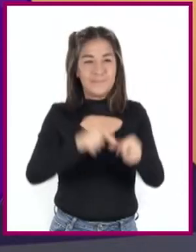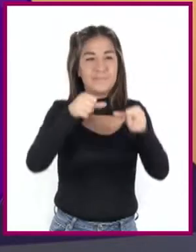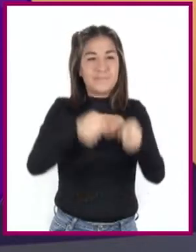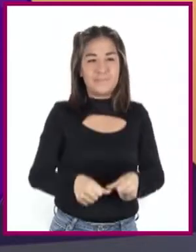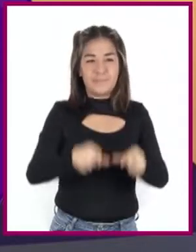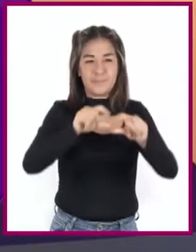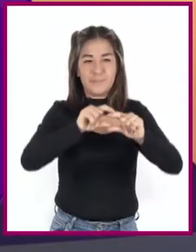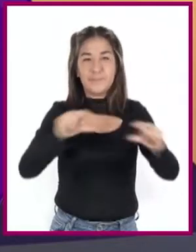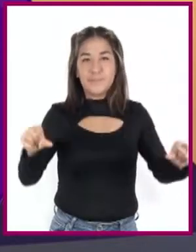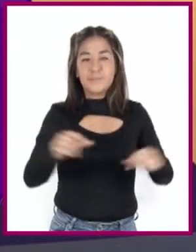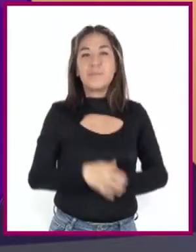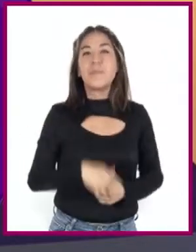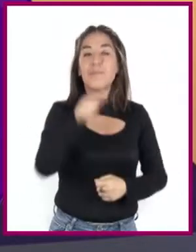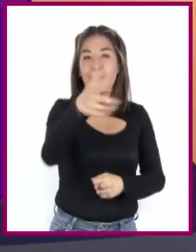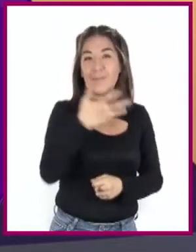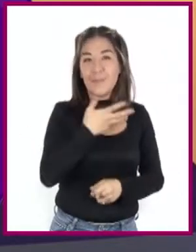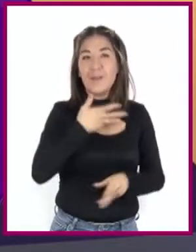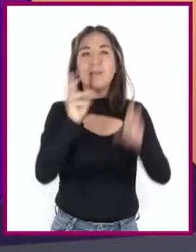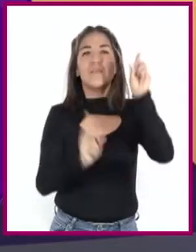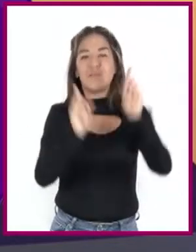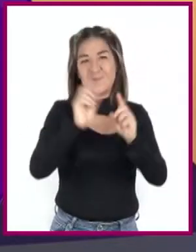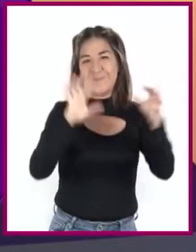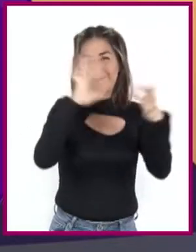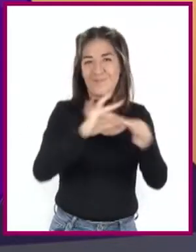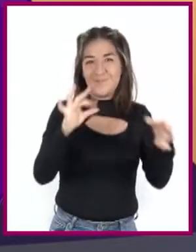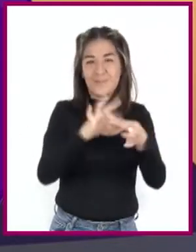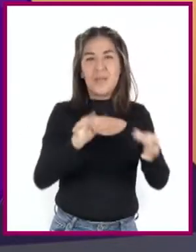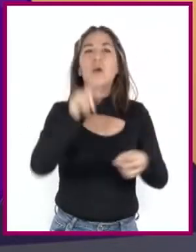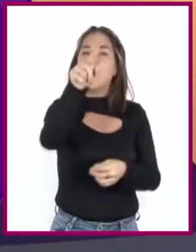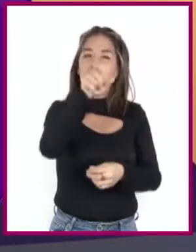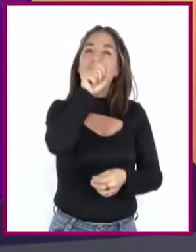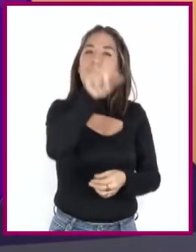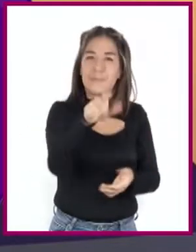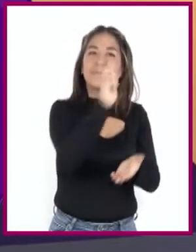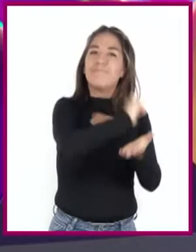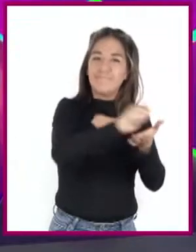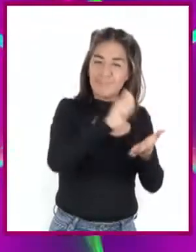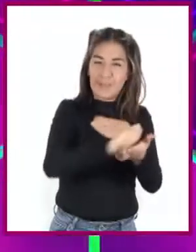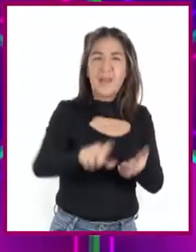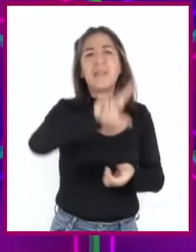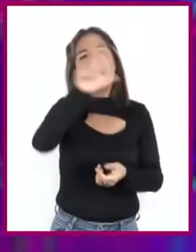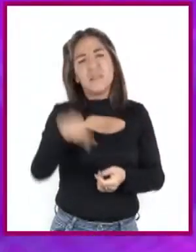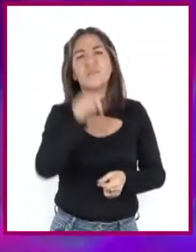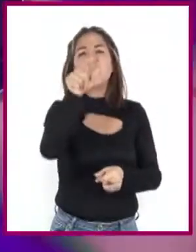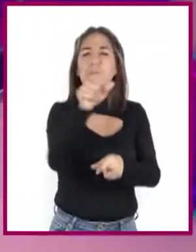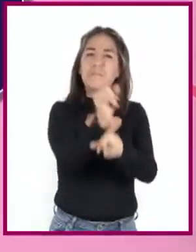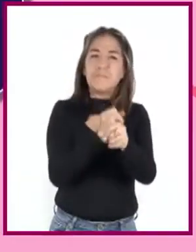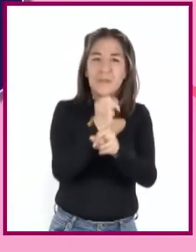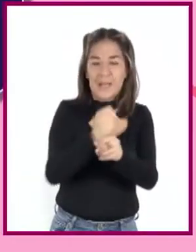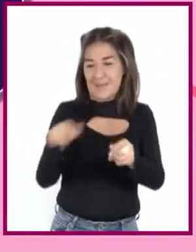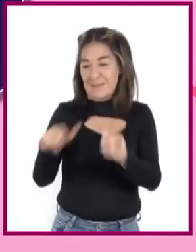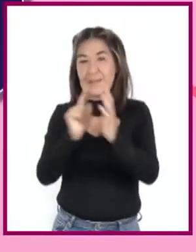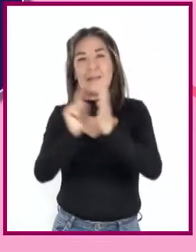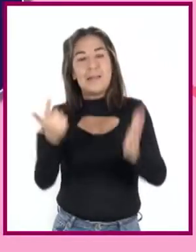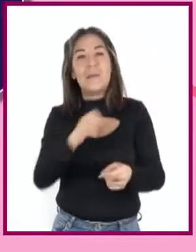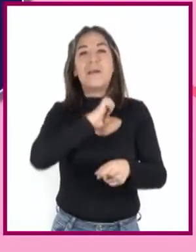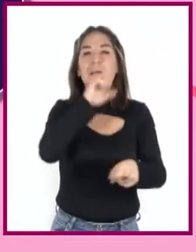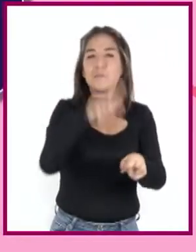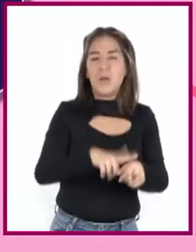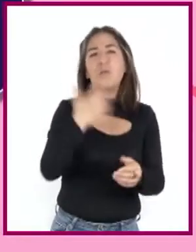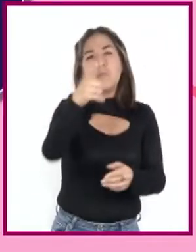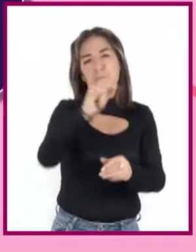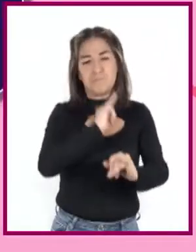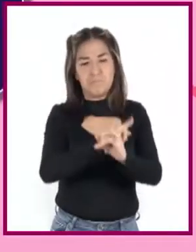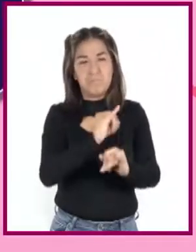regleta. Si surgen dudas sobre lo que se mencione, también anótenlas. Más tarde podrán investigarlas en libros especializados o en